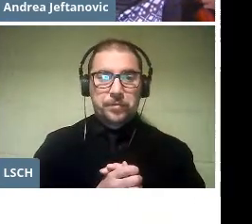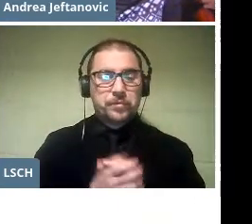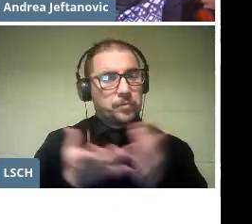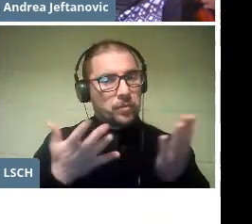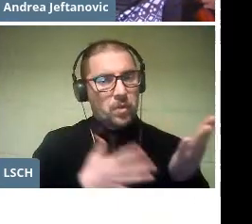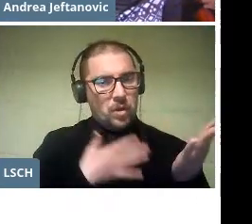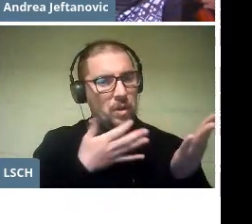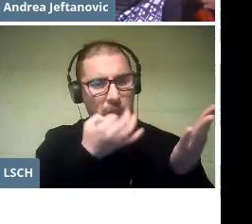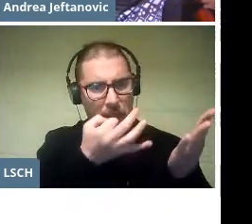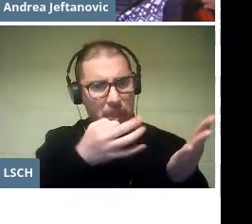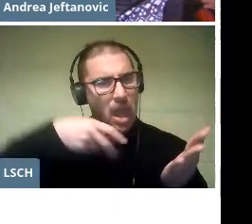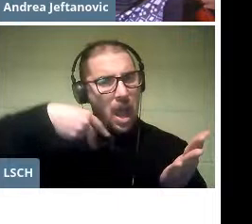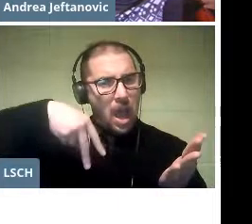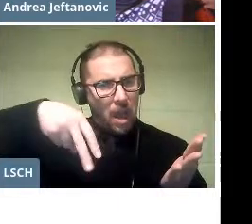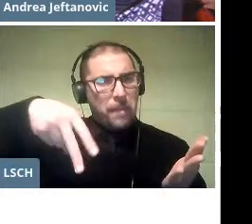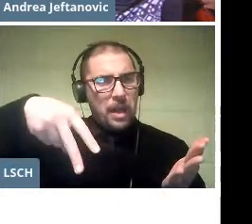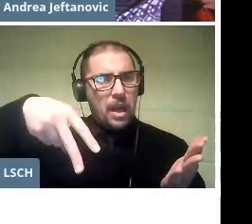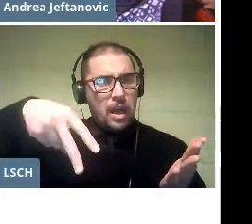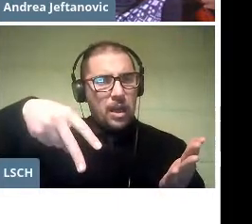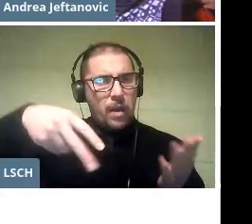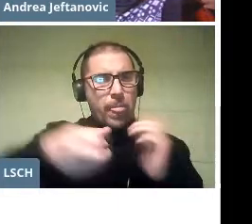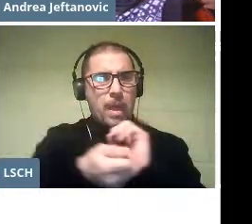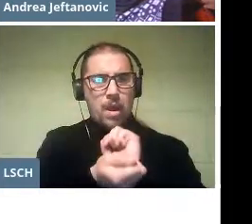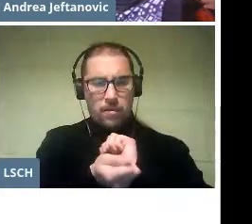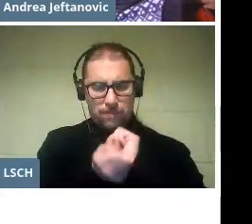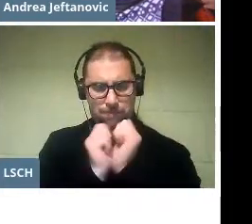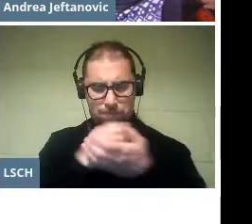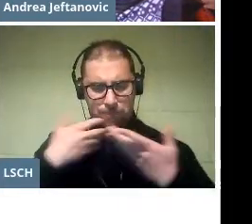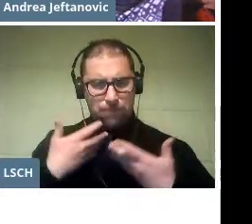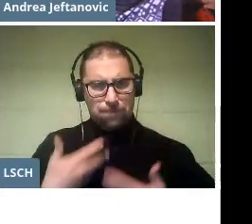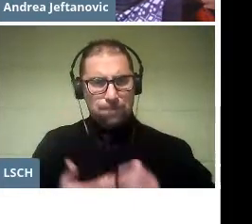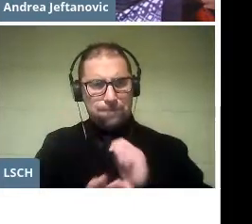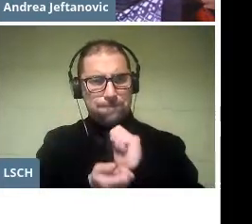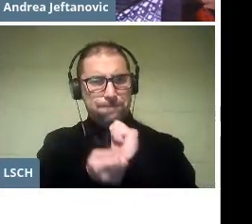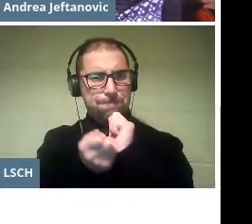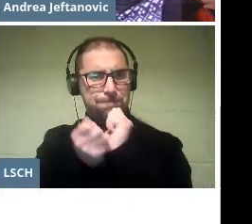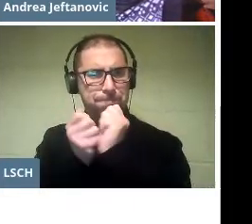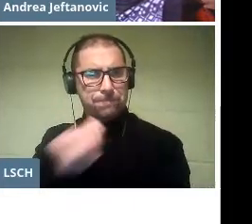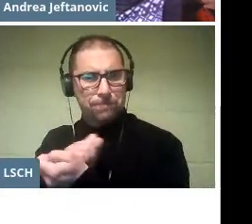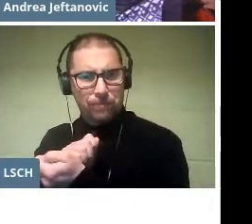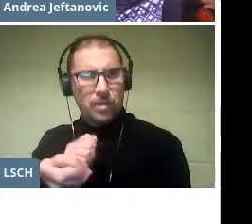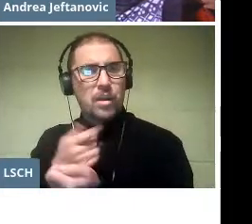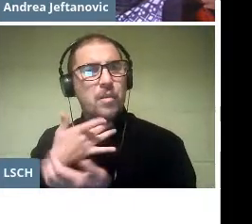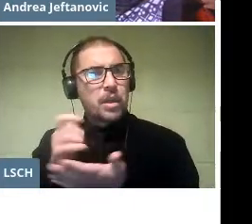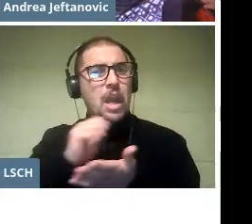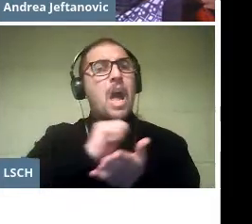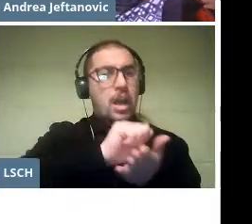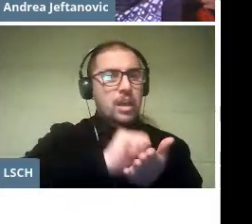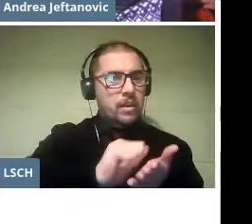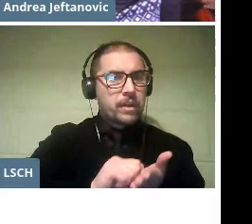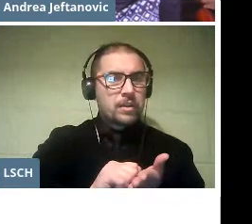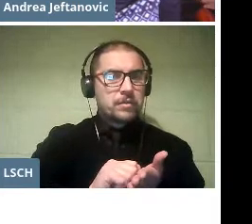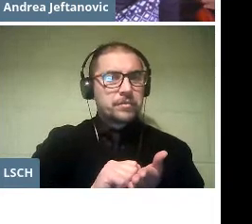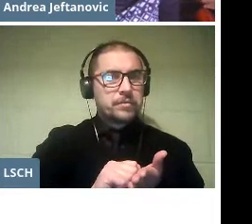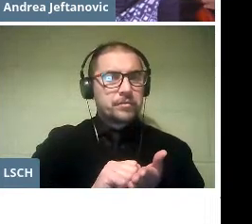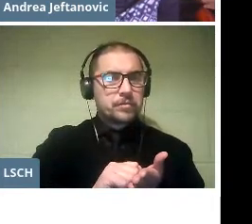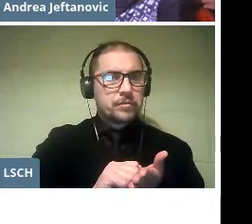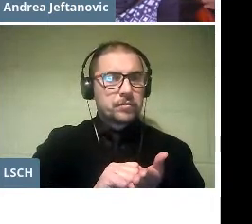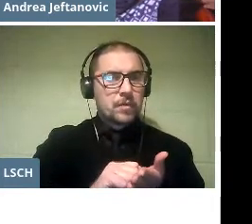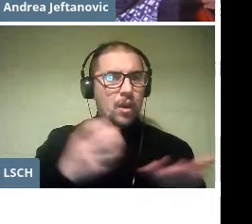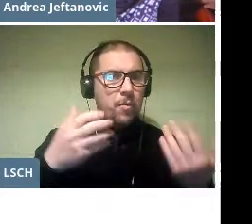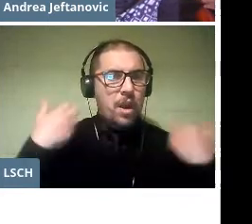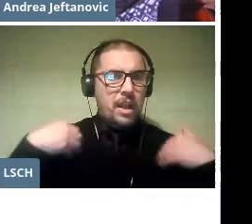Quiero decir que caminar provoca una transformación. Y sí, porque escribir también tiene mucho de un